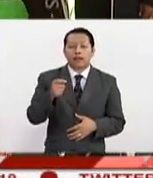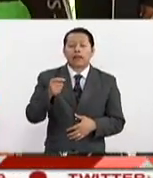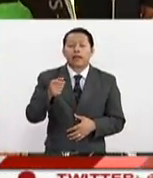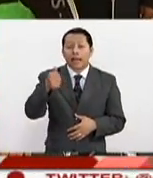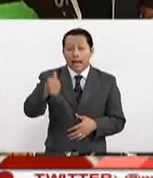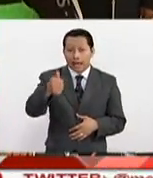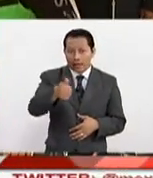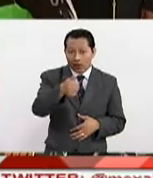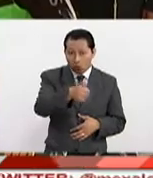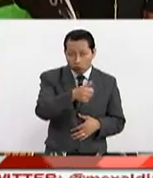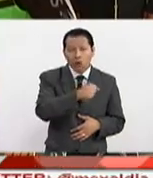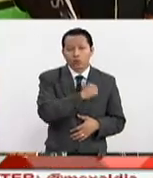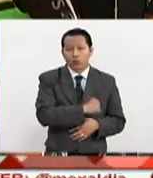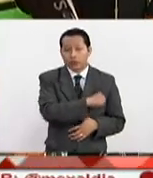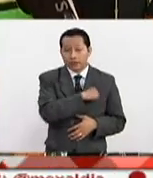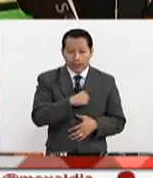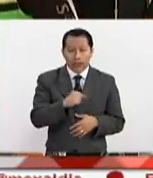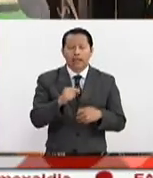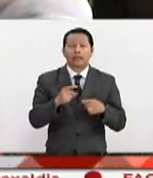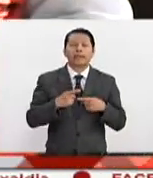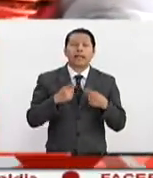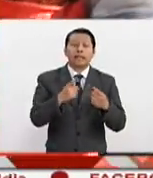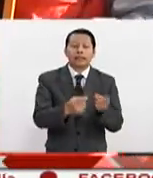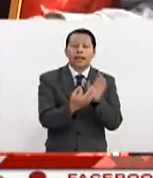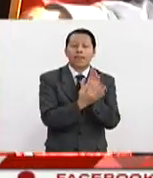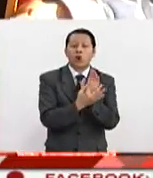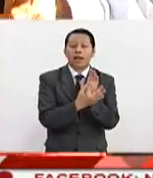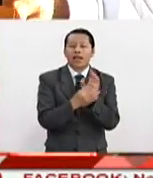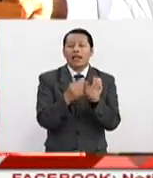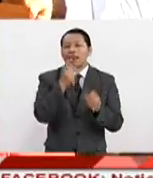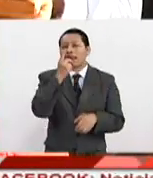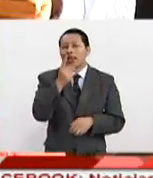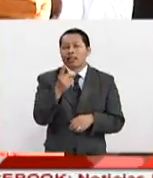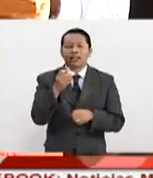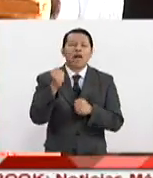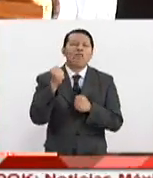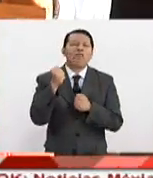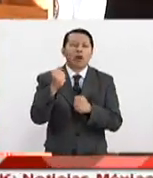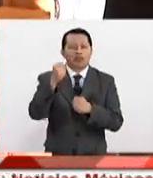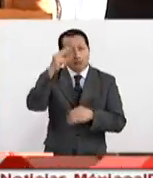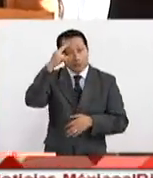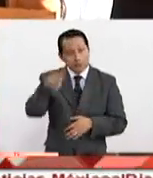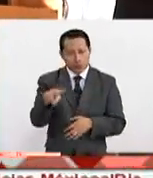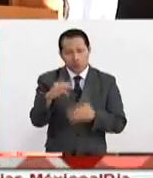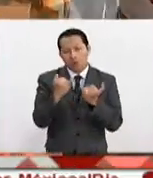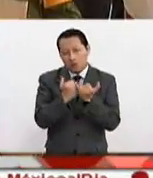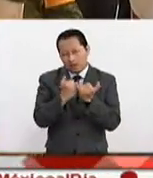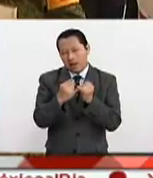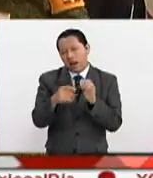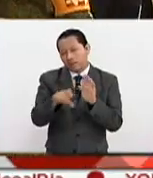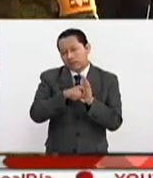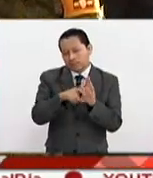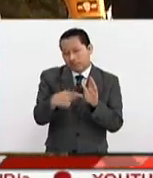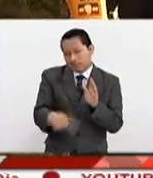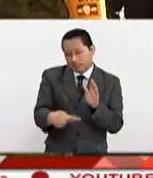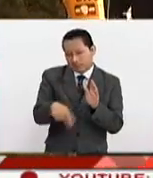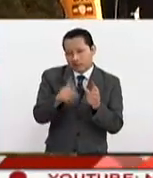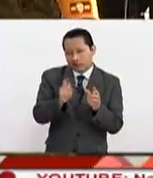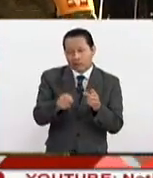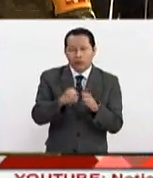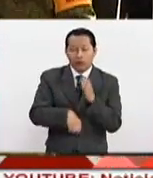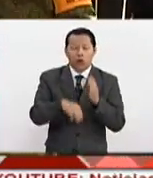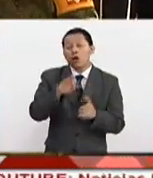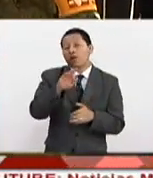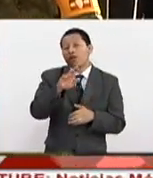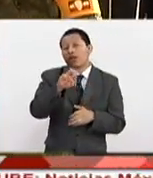los brigadistas suizos se les entregó una moneda con la leyenda Fuerza México y un grabado representativo de nuestro país, como pinturas de Frida